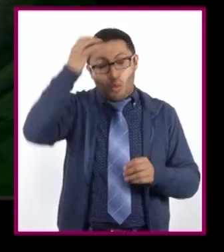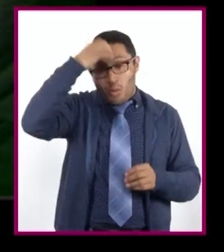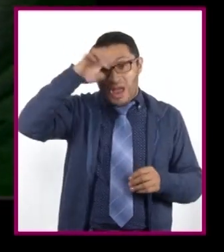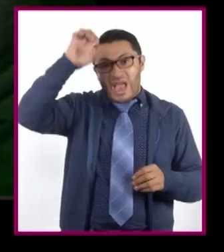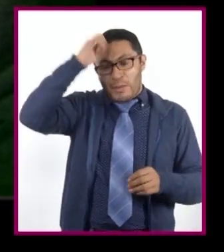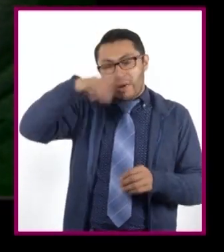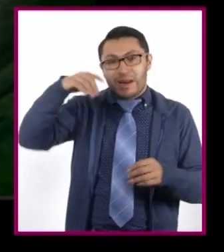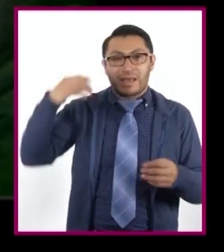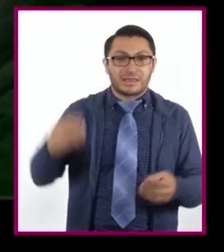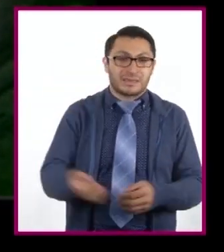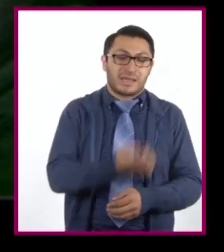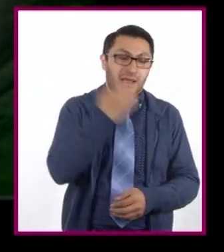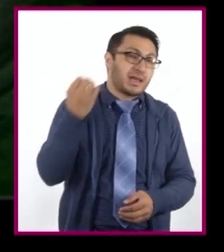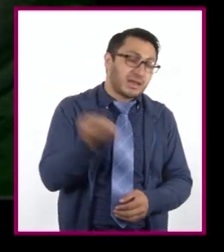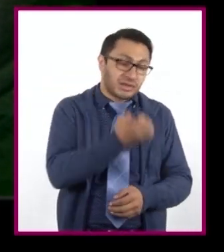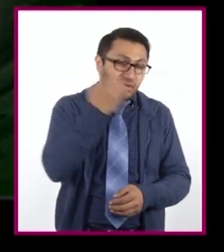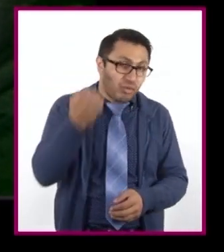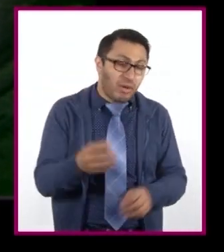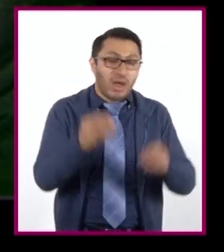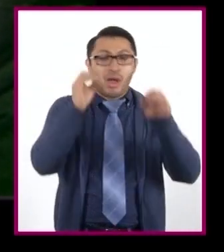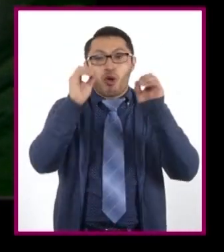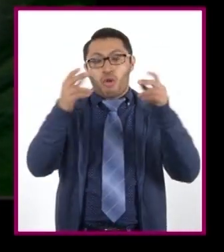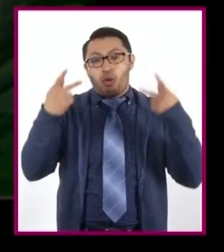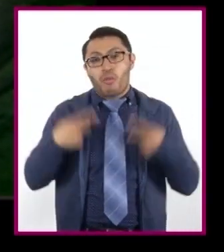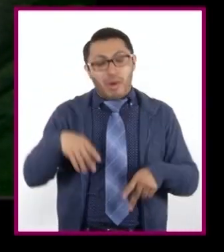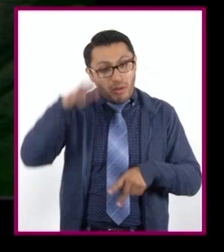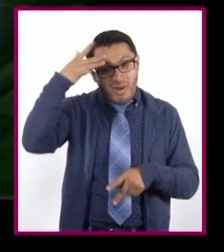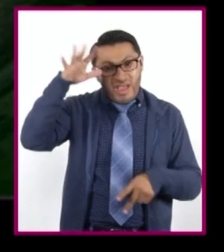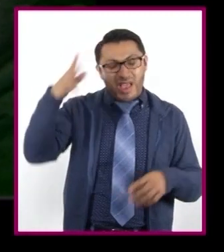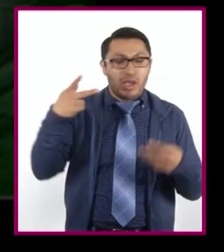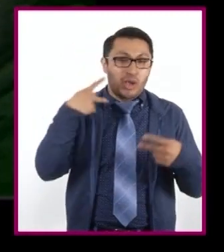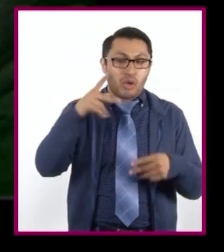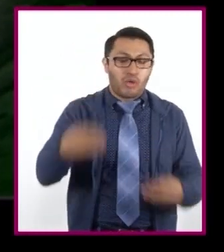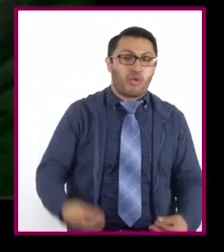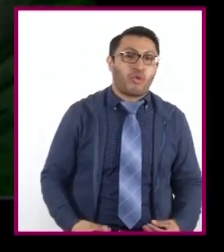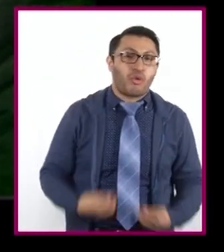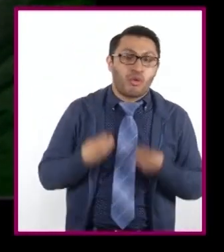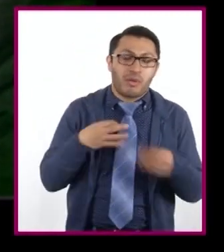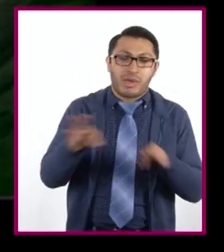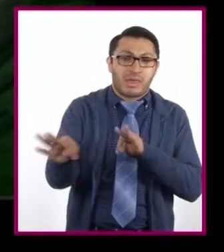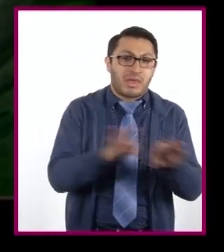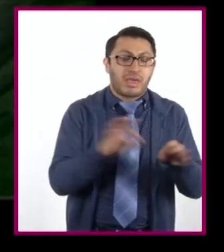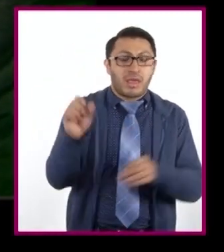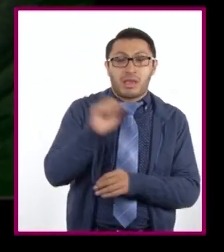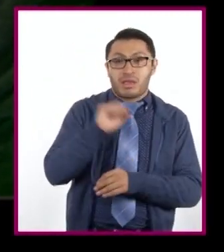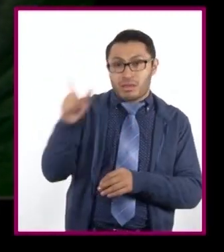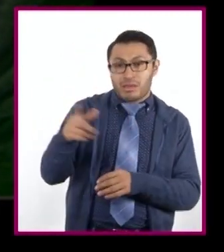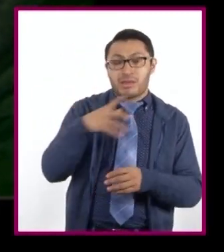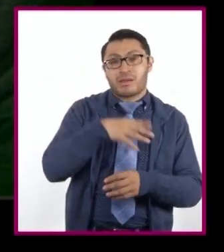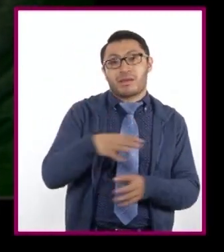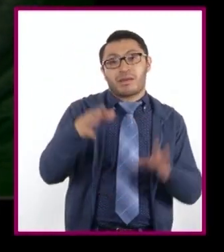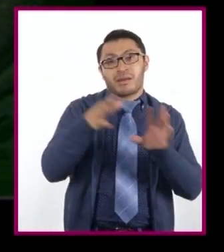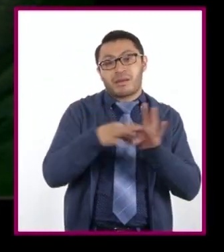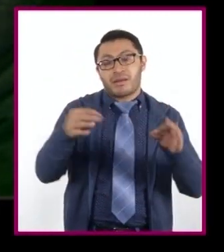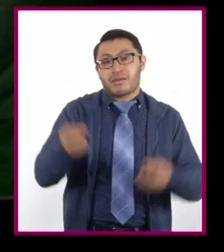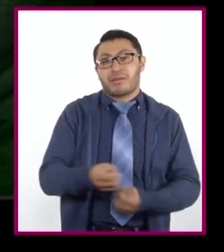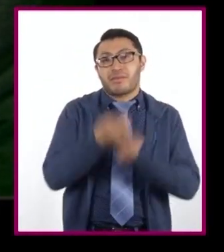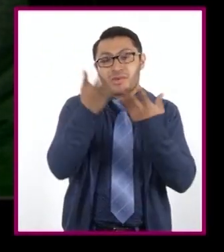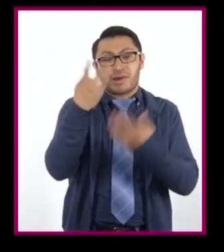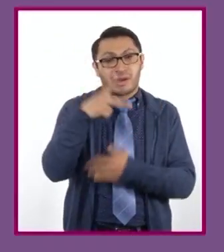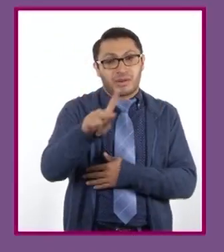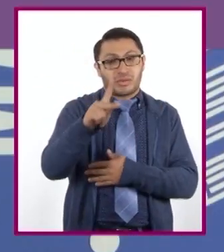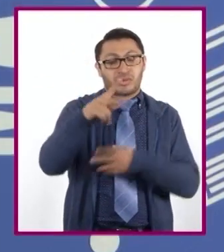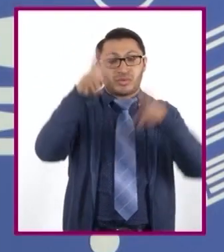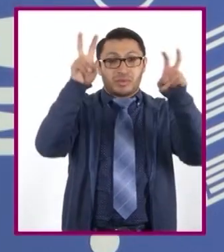lo largo de su vida escolar o las personas adultas han acumulado en su vida profesional, ¿no? Y van a expresar lo que saben sobre un tema específico.